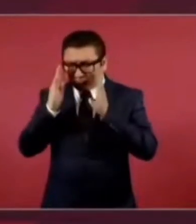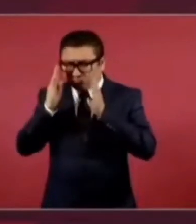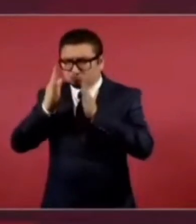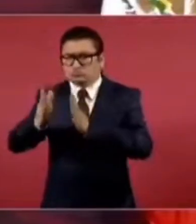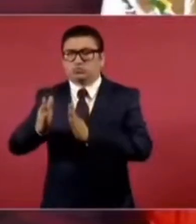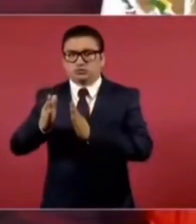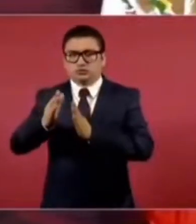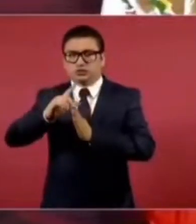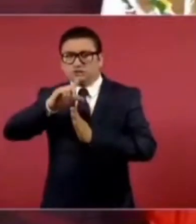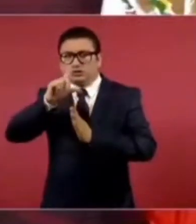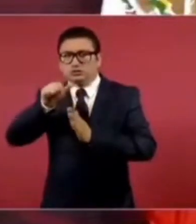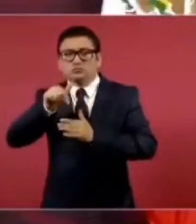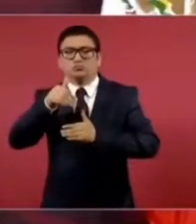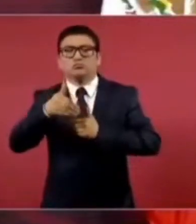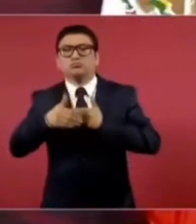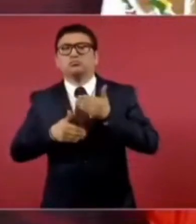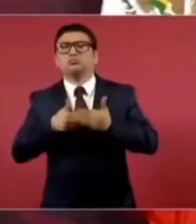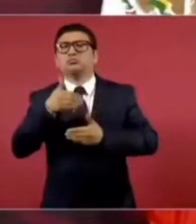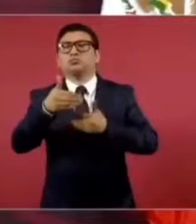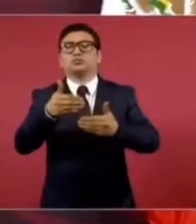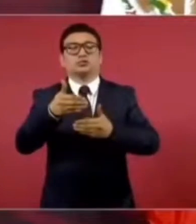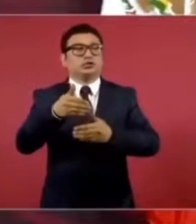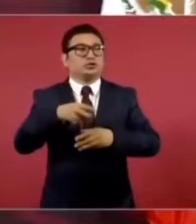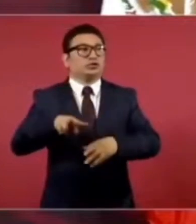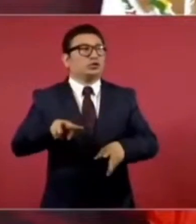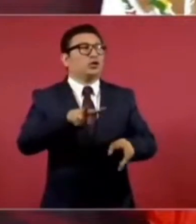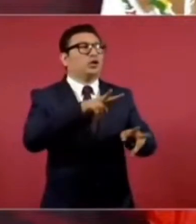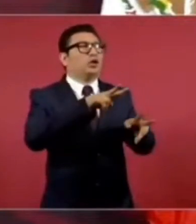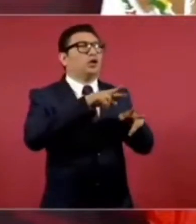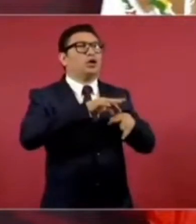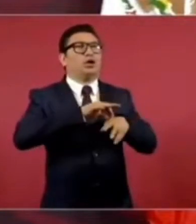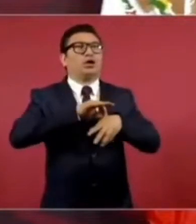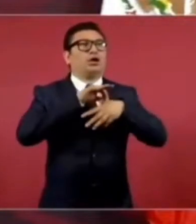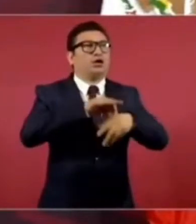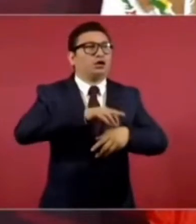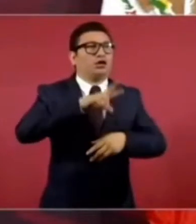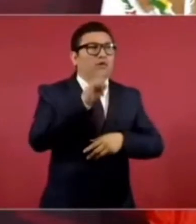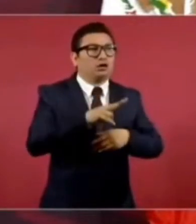y la realidad lo cambia.